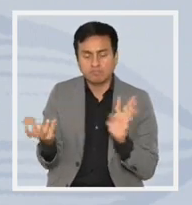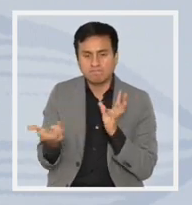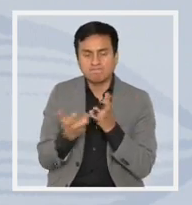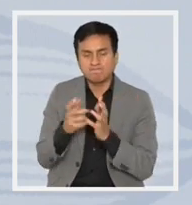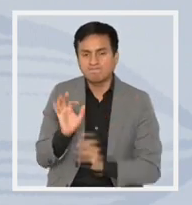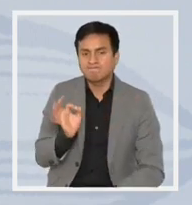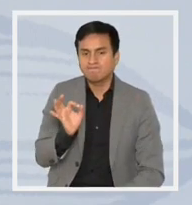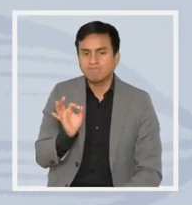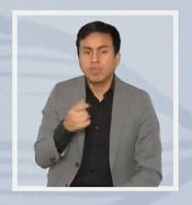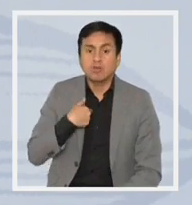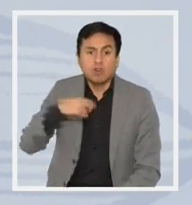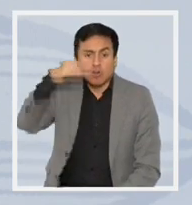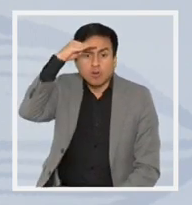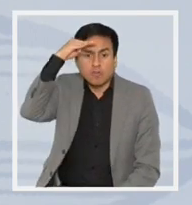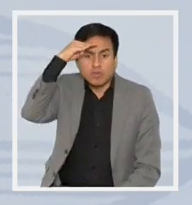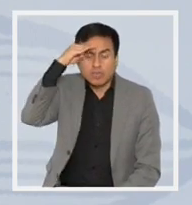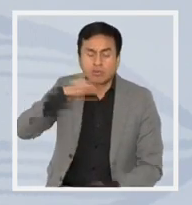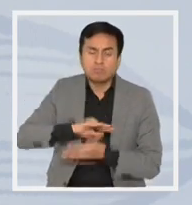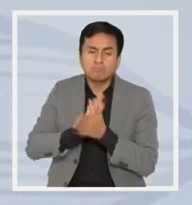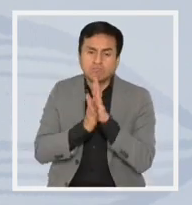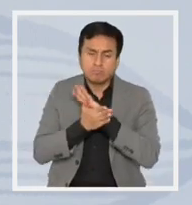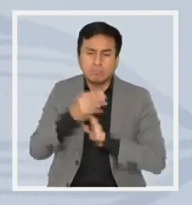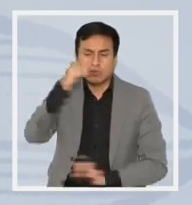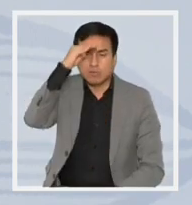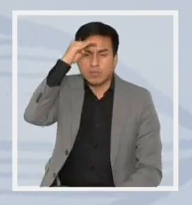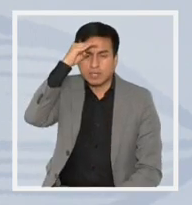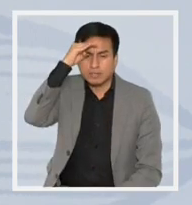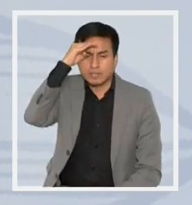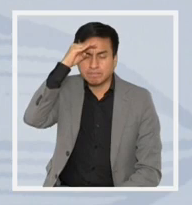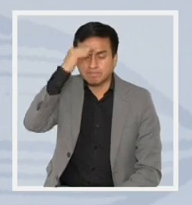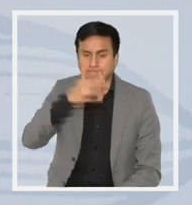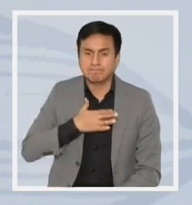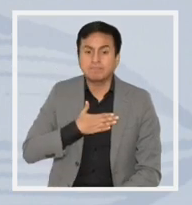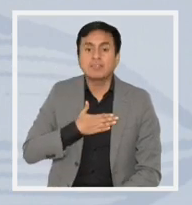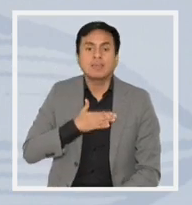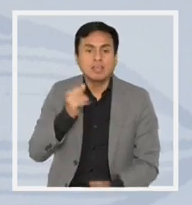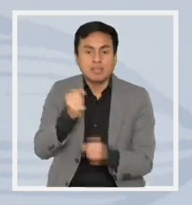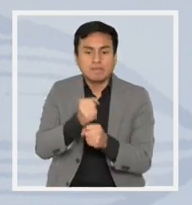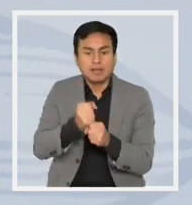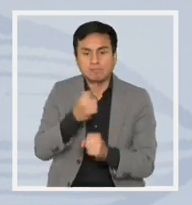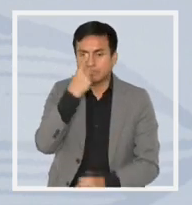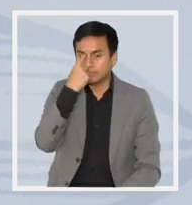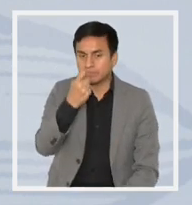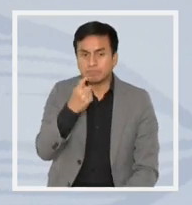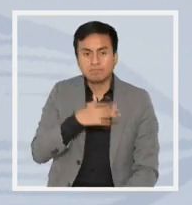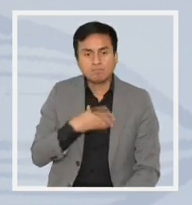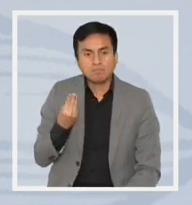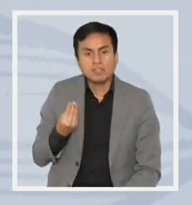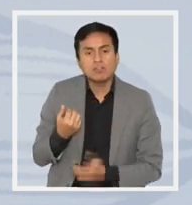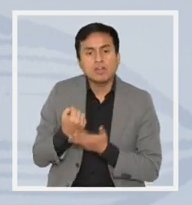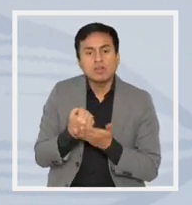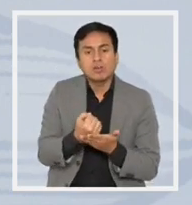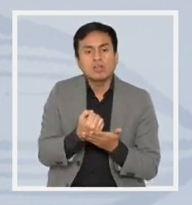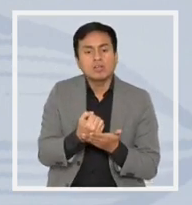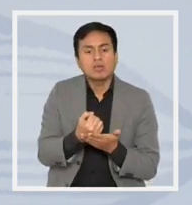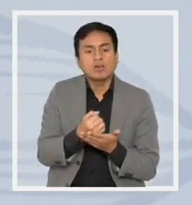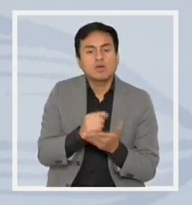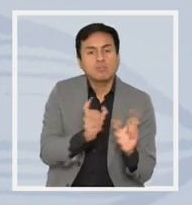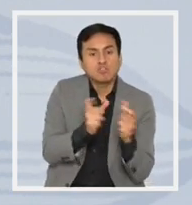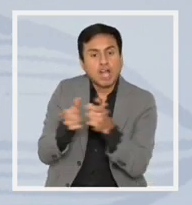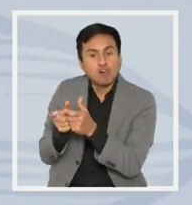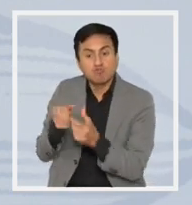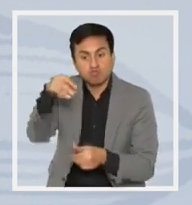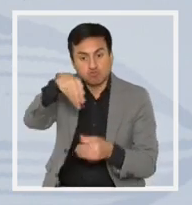sentido. Yo confío plenamente en que el trabajo serio, generoso y comprometido de los 8 comisionados